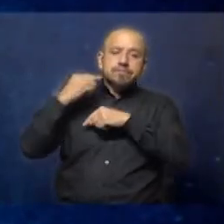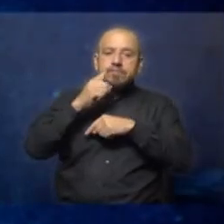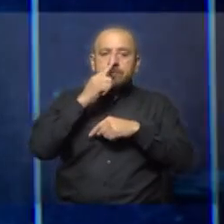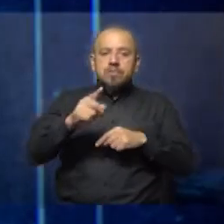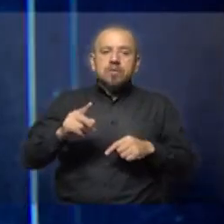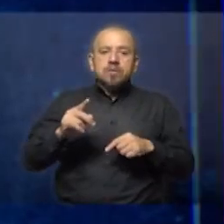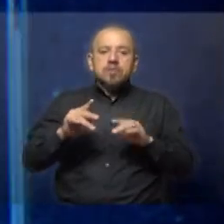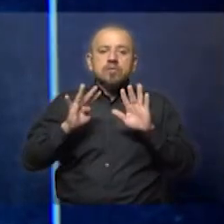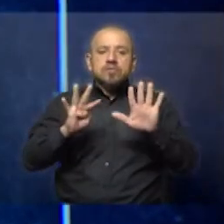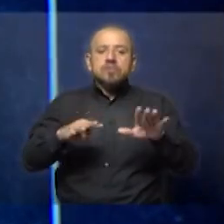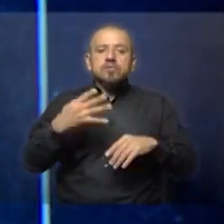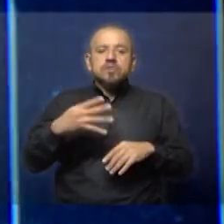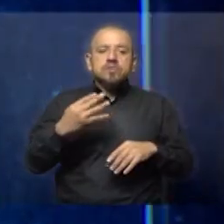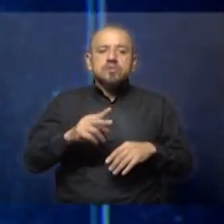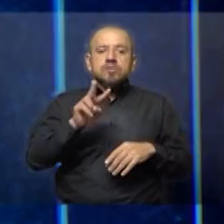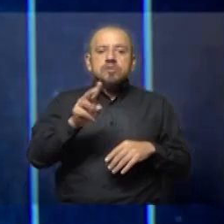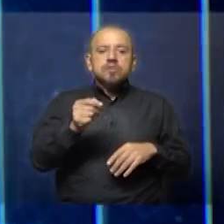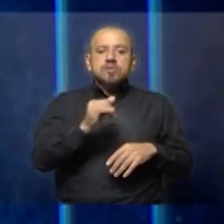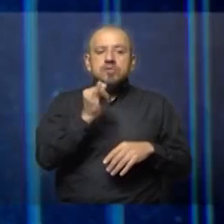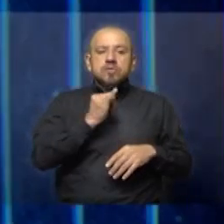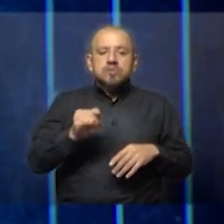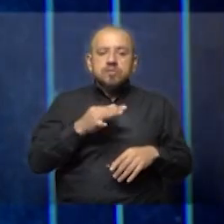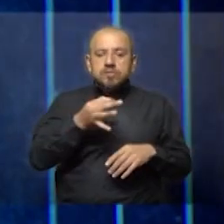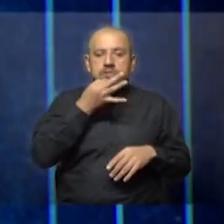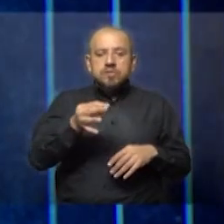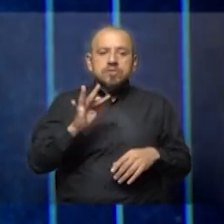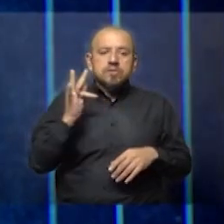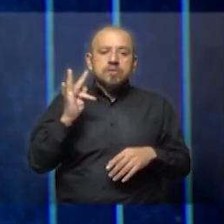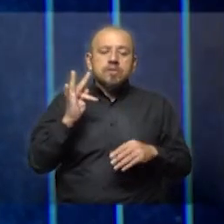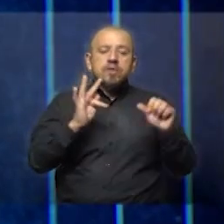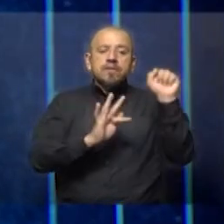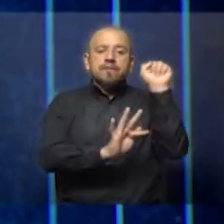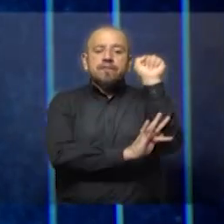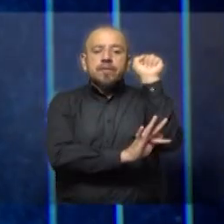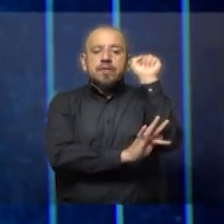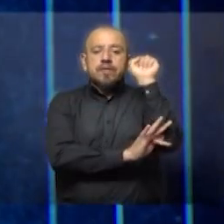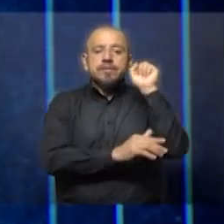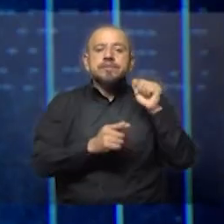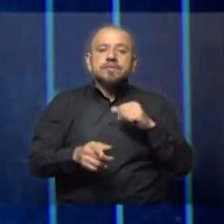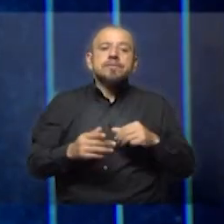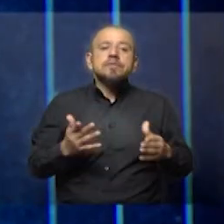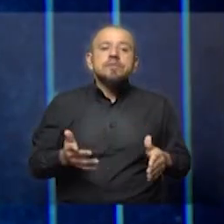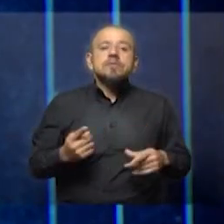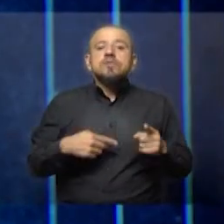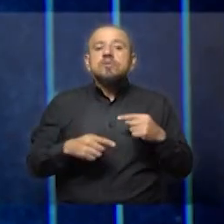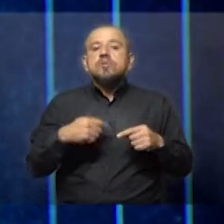nada más y nada menos que haga Ferreira declarándose feminista así que bueno esa faceta capaz que tiene que ver con otros factores también